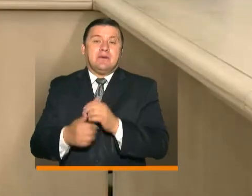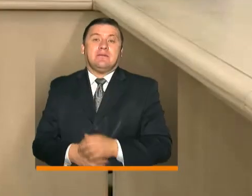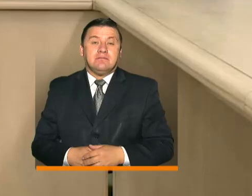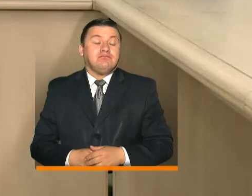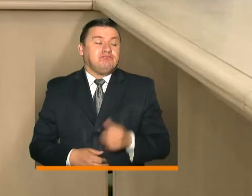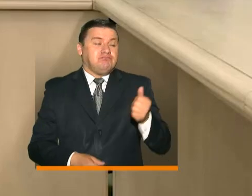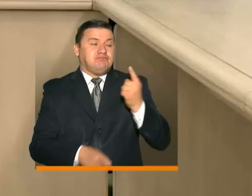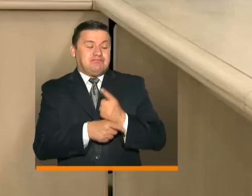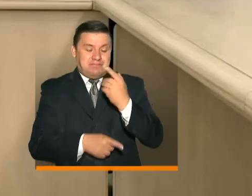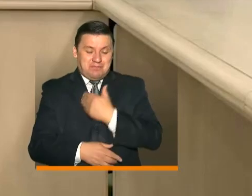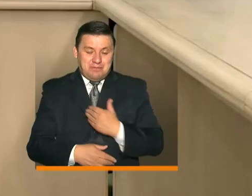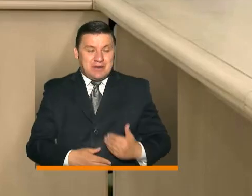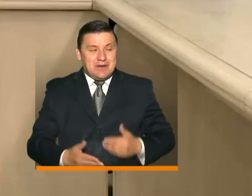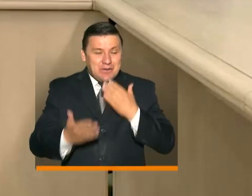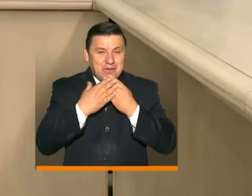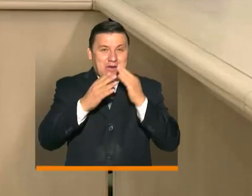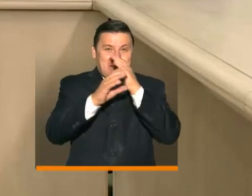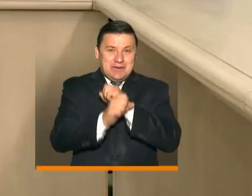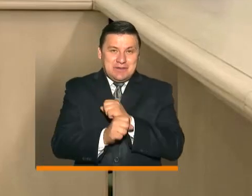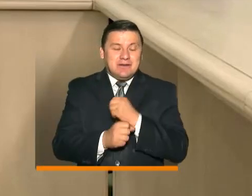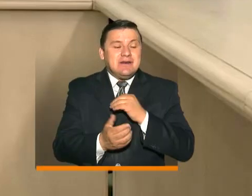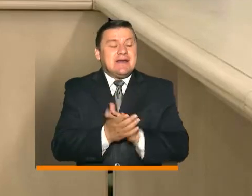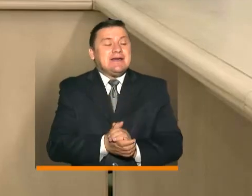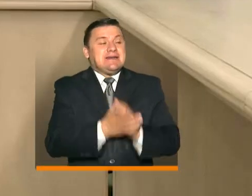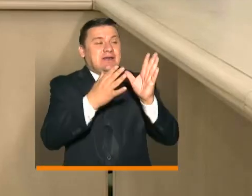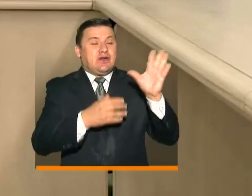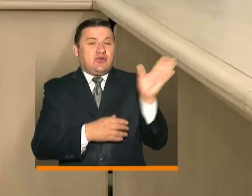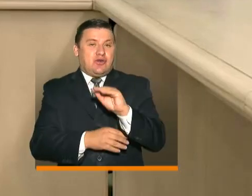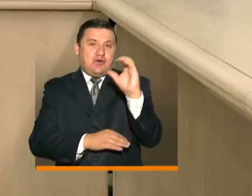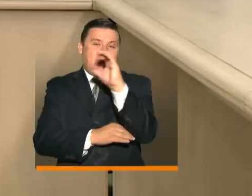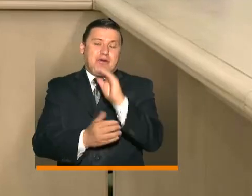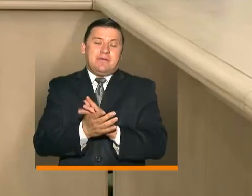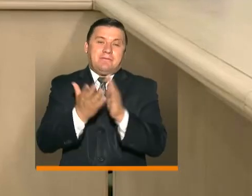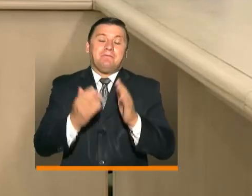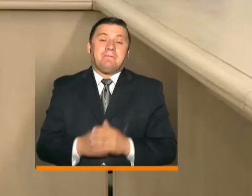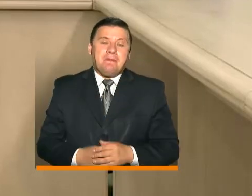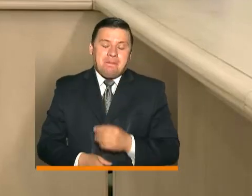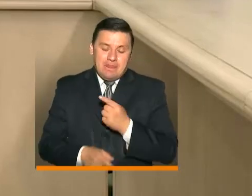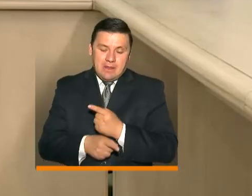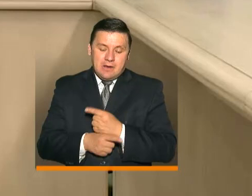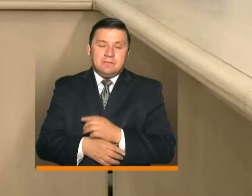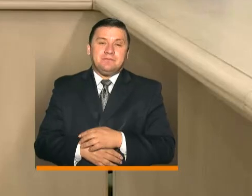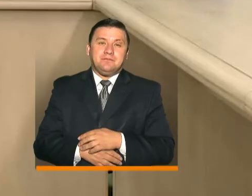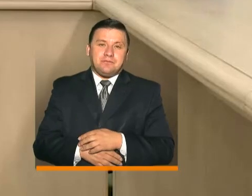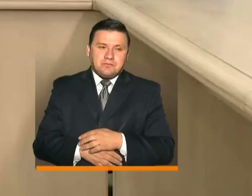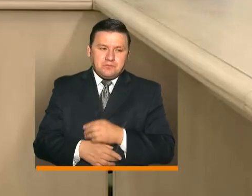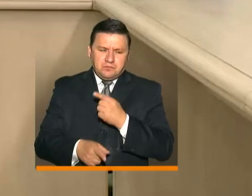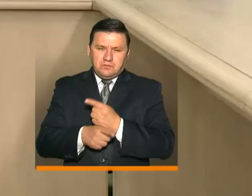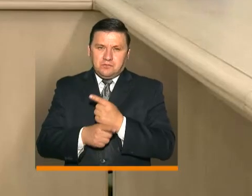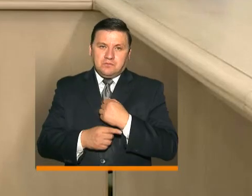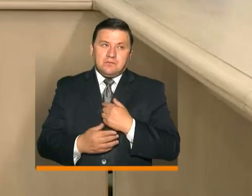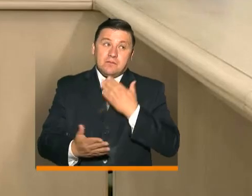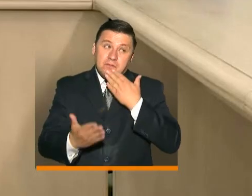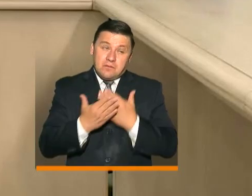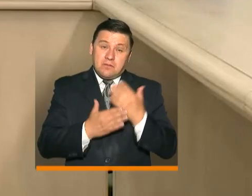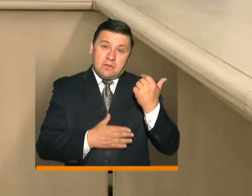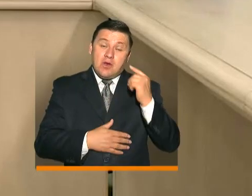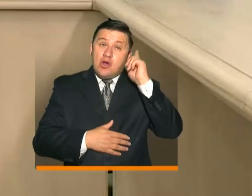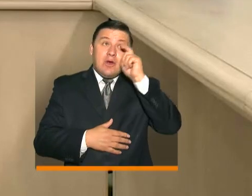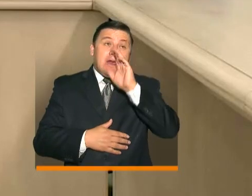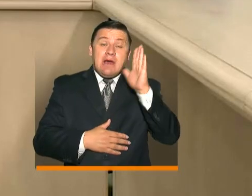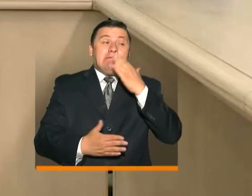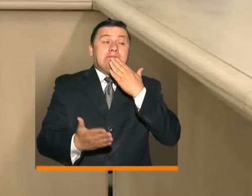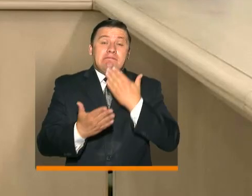Total, presidente. Muy buenas noches. Un saludo para todos los colombianos y efectivamente, primero darle las gracias al